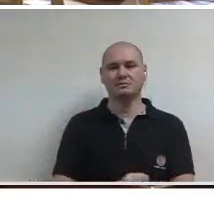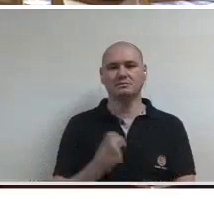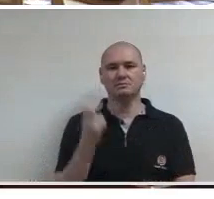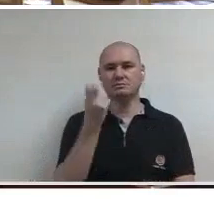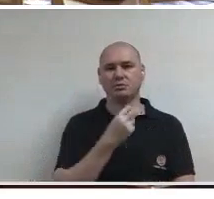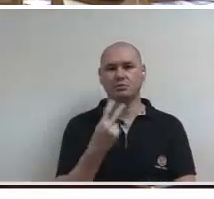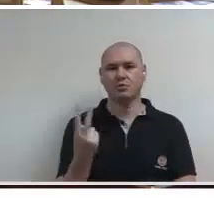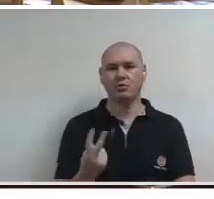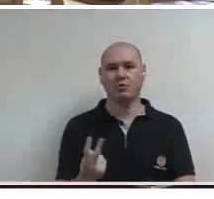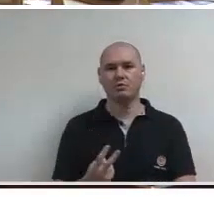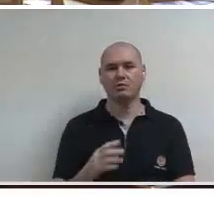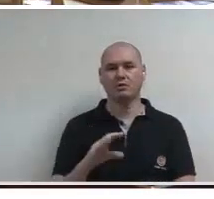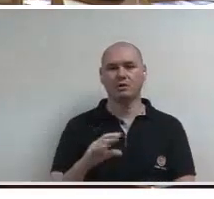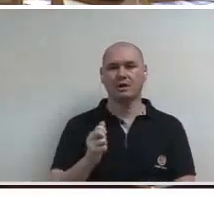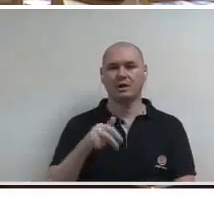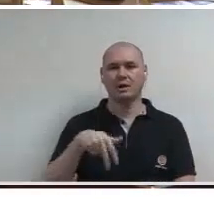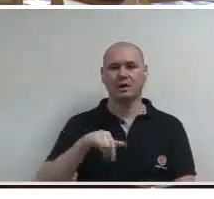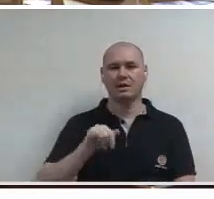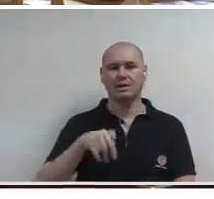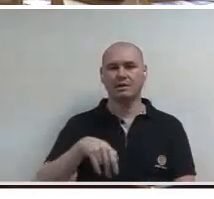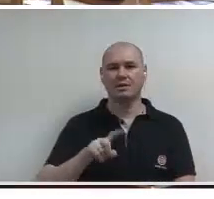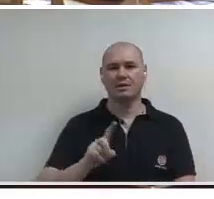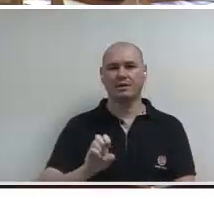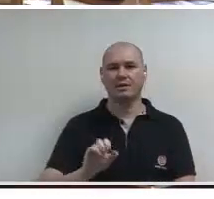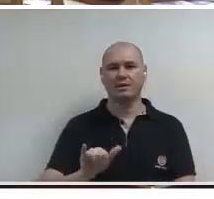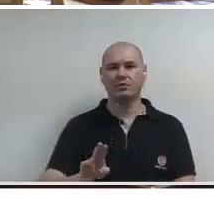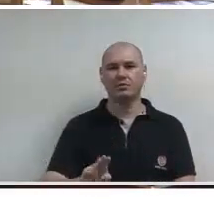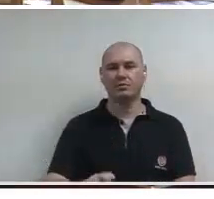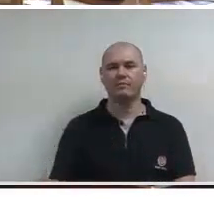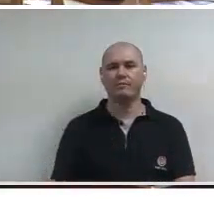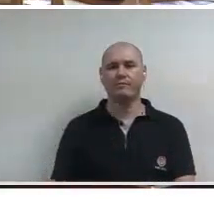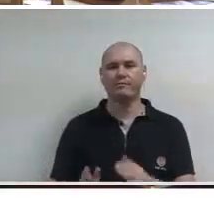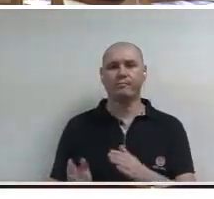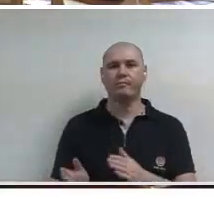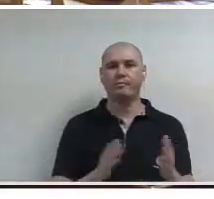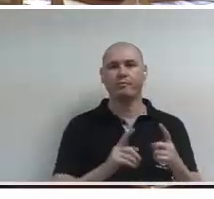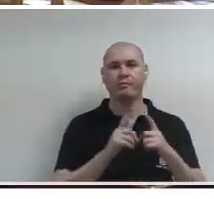de sentencia número 2, circunscripción judicial Canin de Yupe.